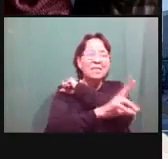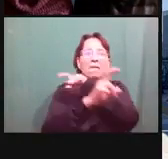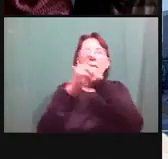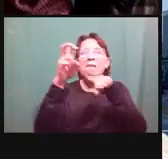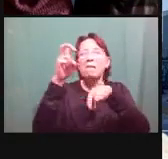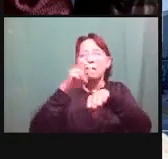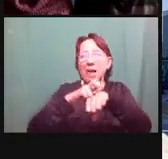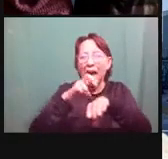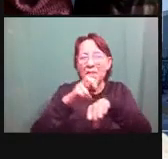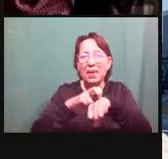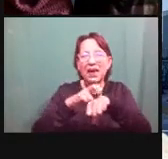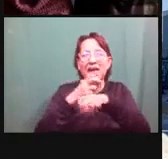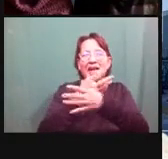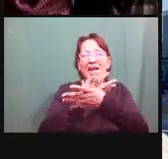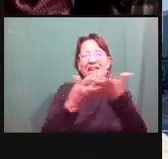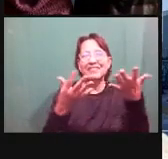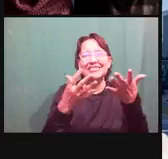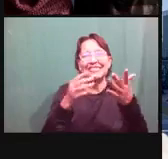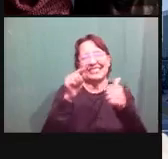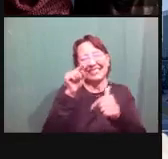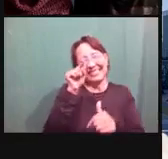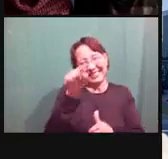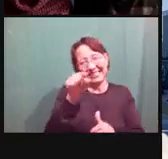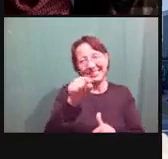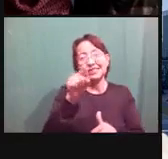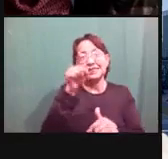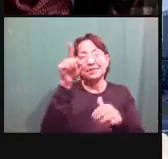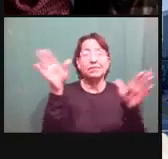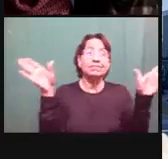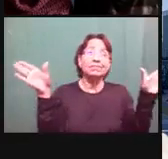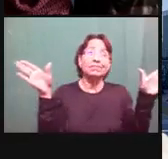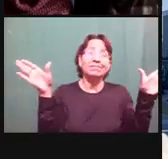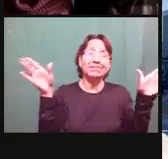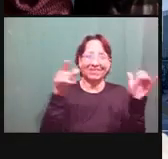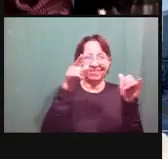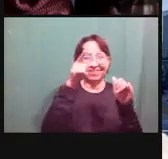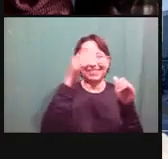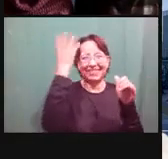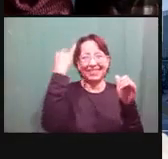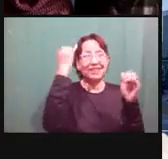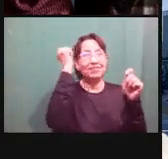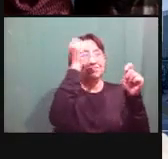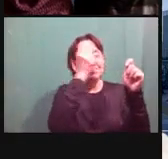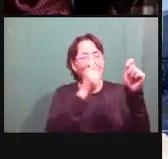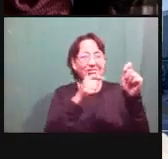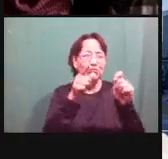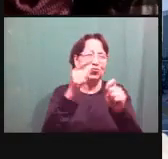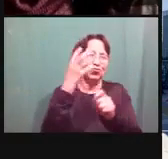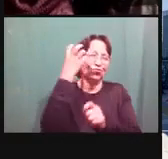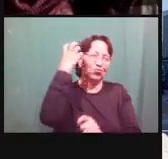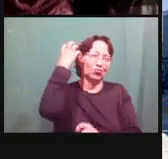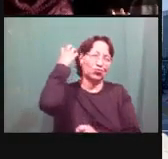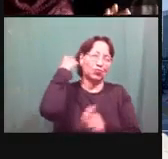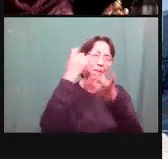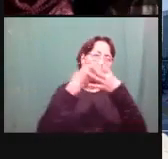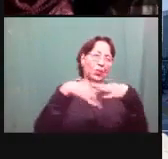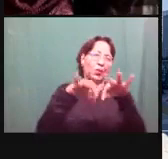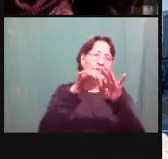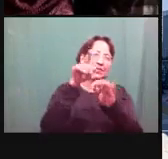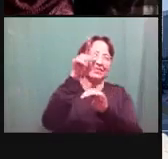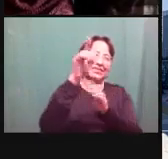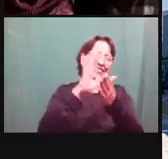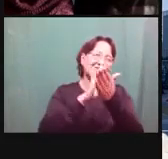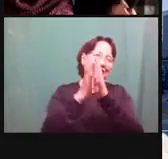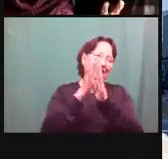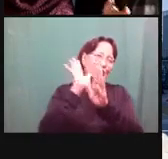es precisamente donde está el Divino Niño, que era una de las esculturas emblemáticas que hacía referencia al centro de